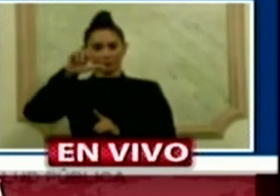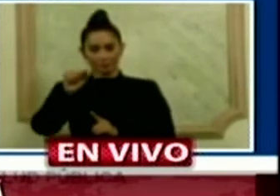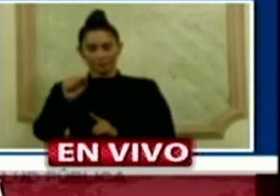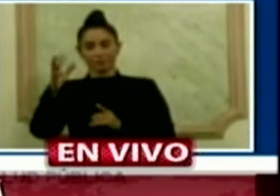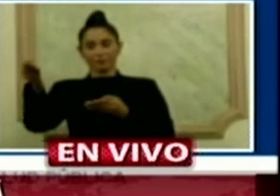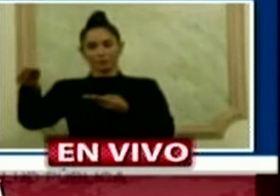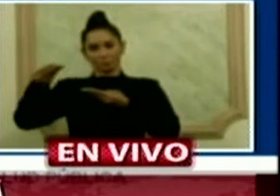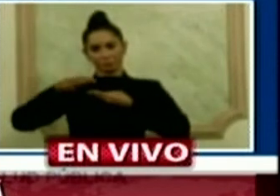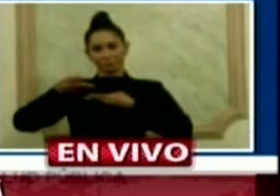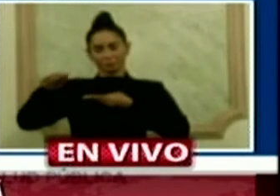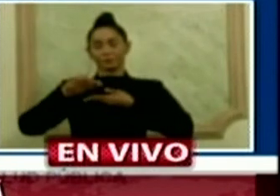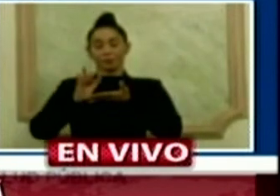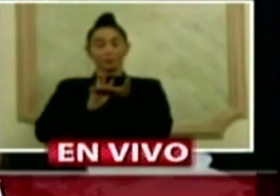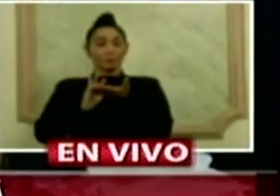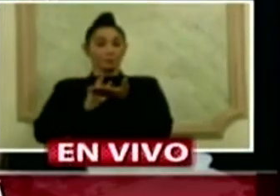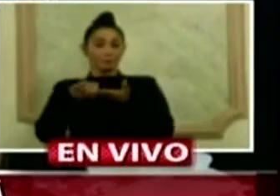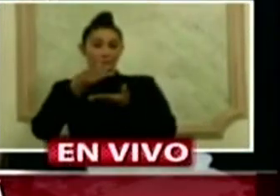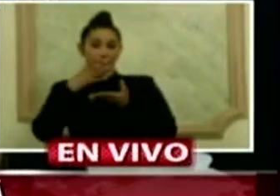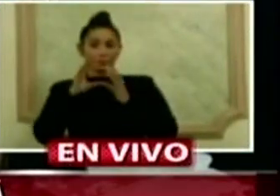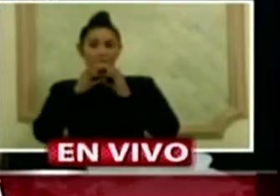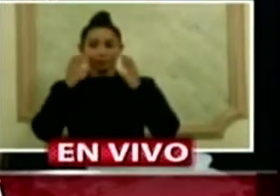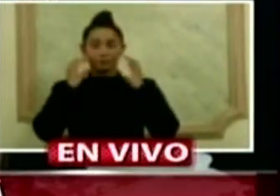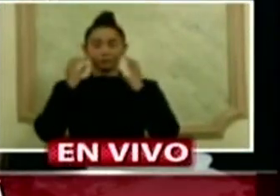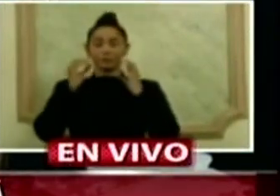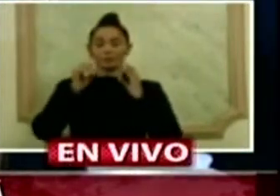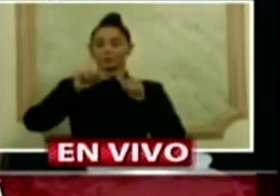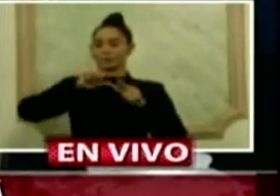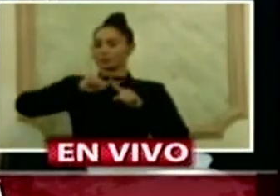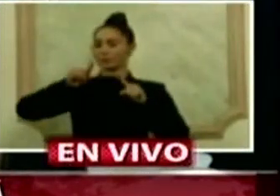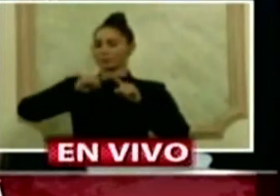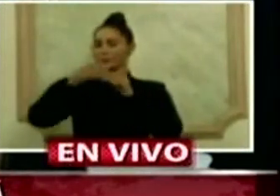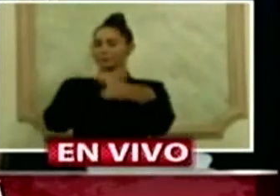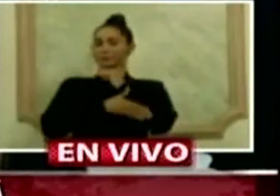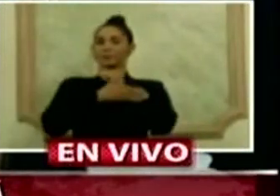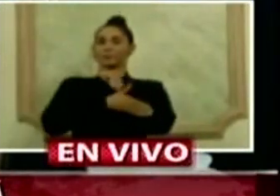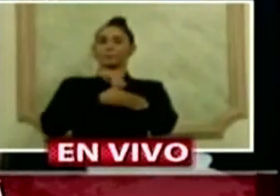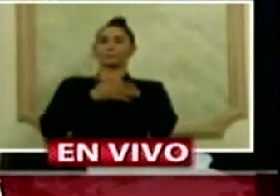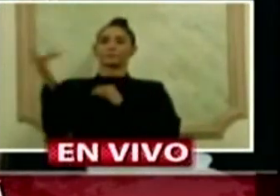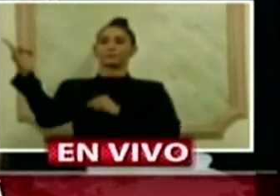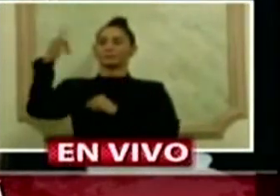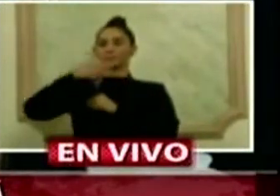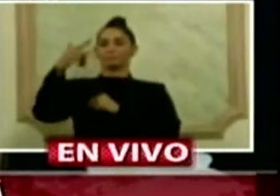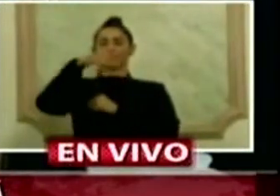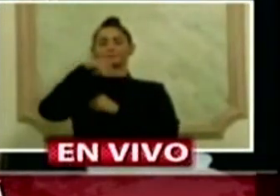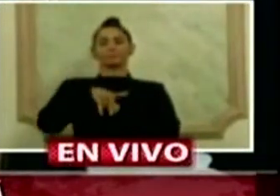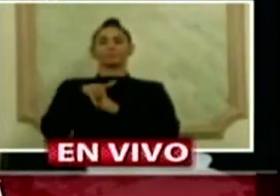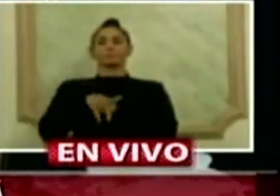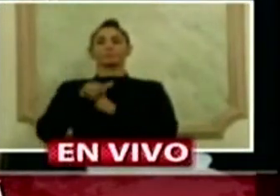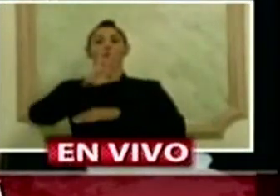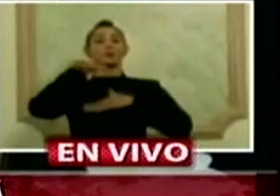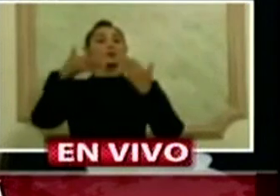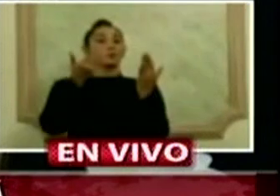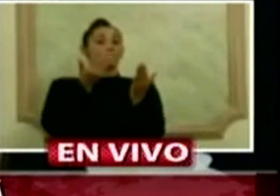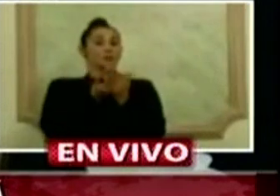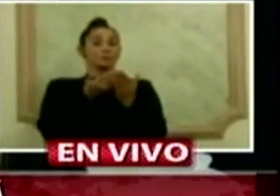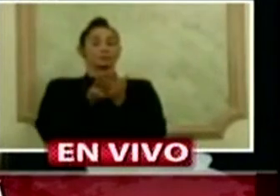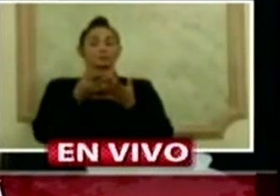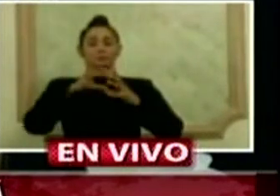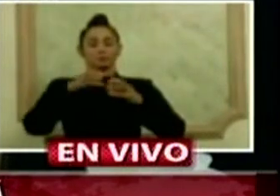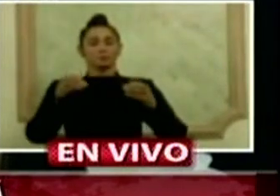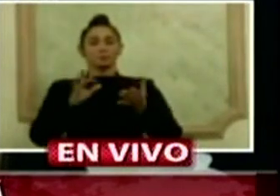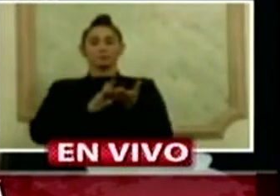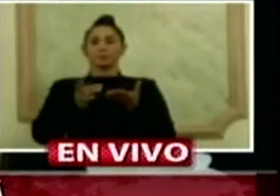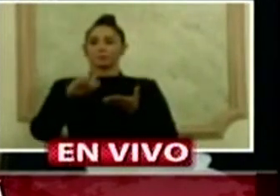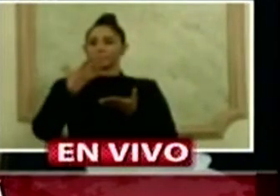y medicamentos provenientes de diferentes países, hermanos y amigos. Todos estos insumos y medicamentos,